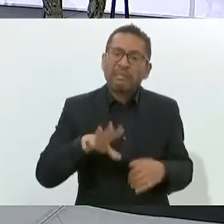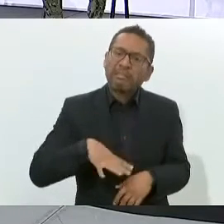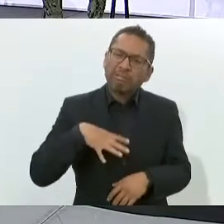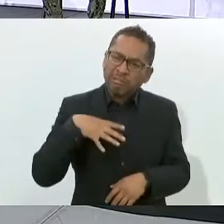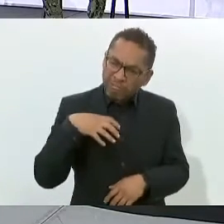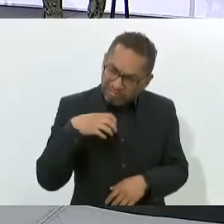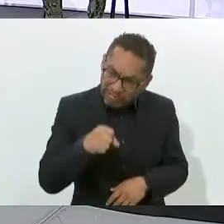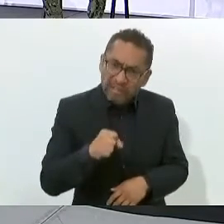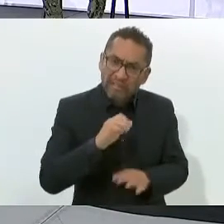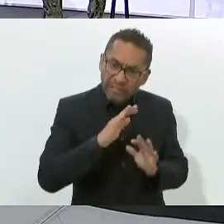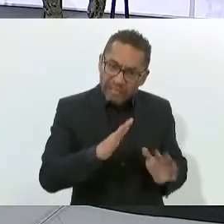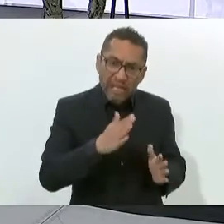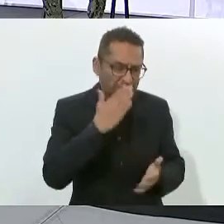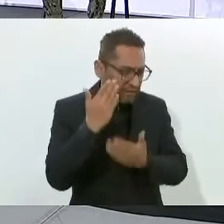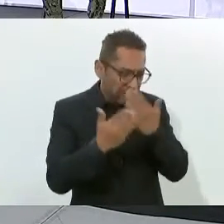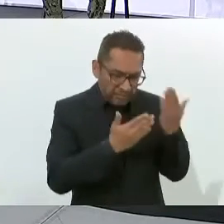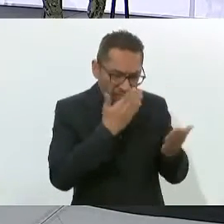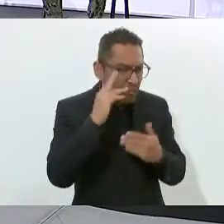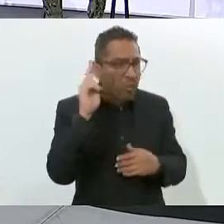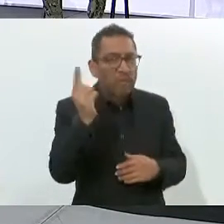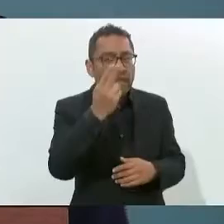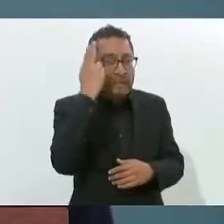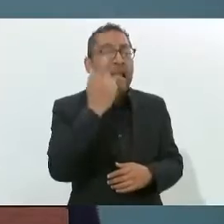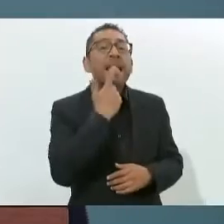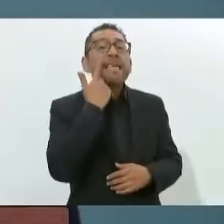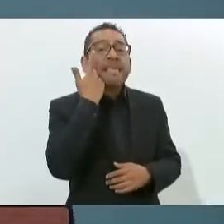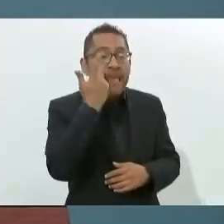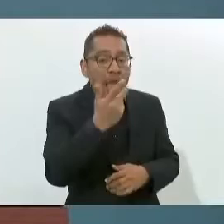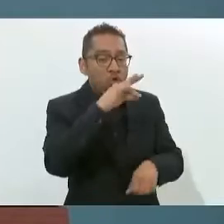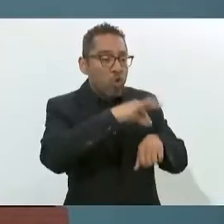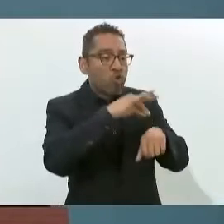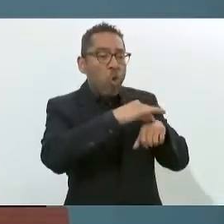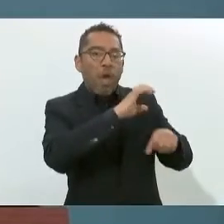a la universidad y querían hacer una especialización,